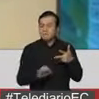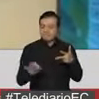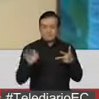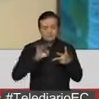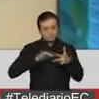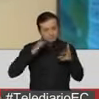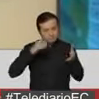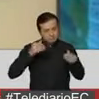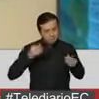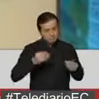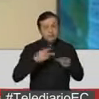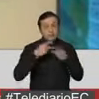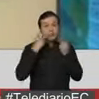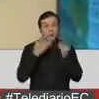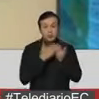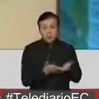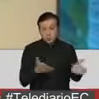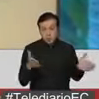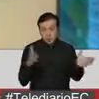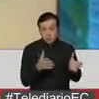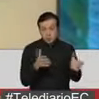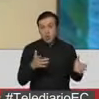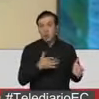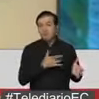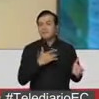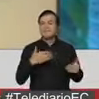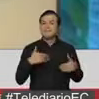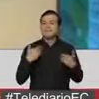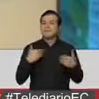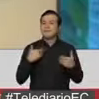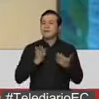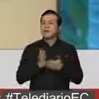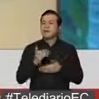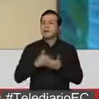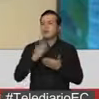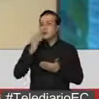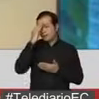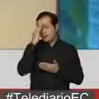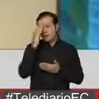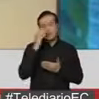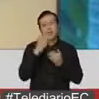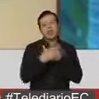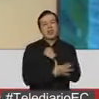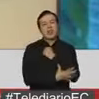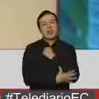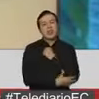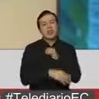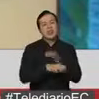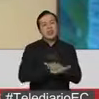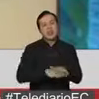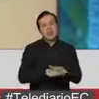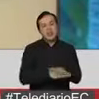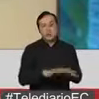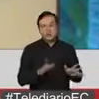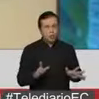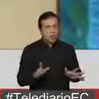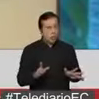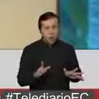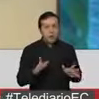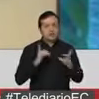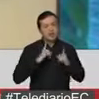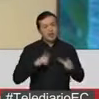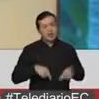de inversión pública. No nos podemos contentar con tener acceso a una educación mediocre. No nos podemos contentar con tener acceso a una